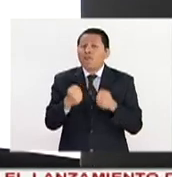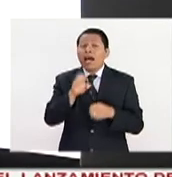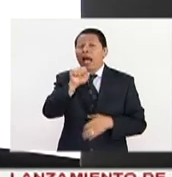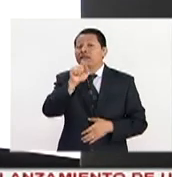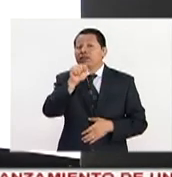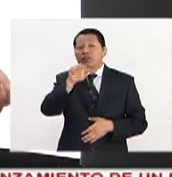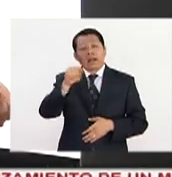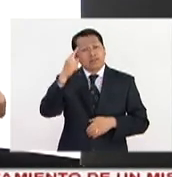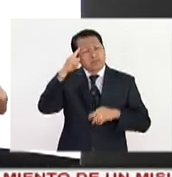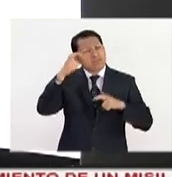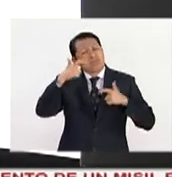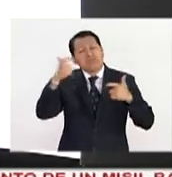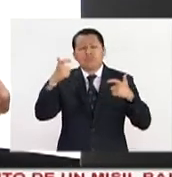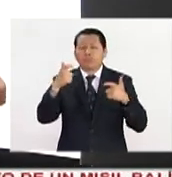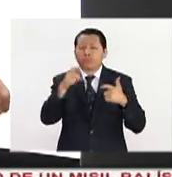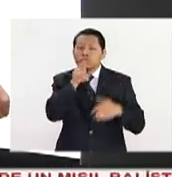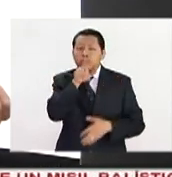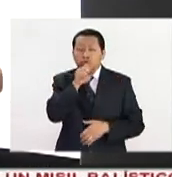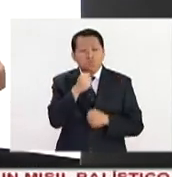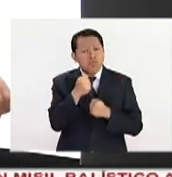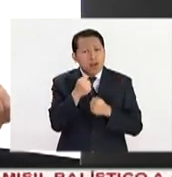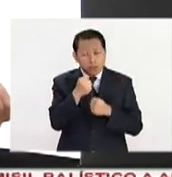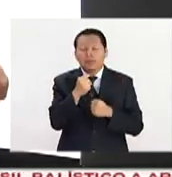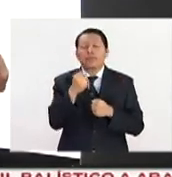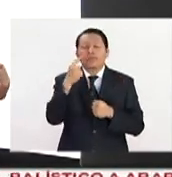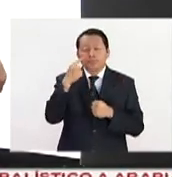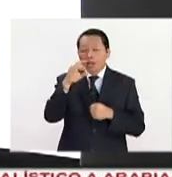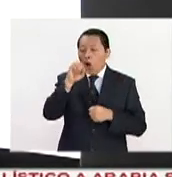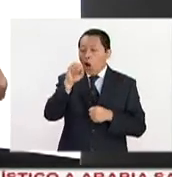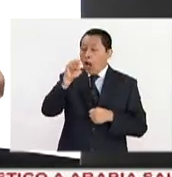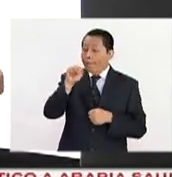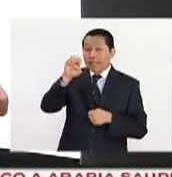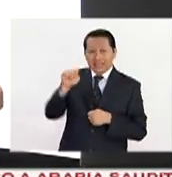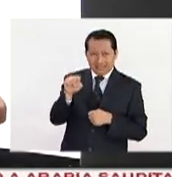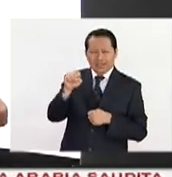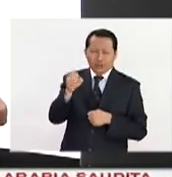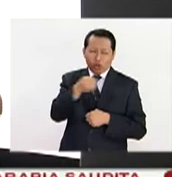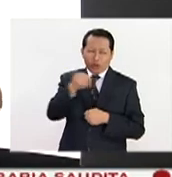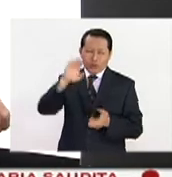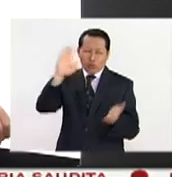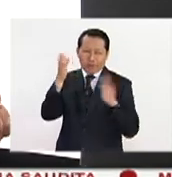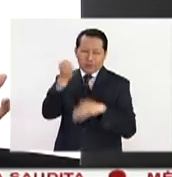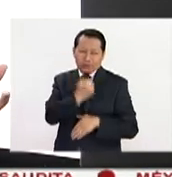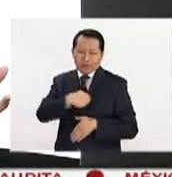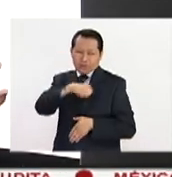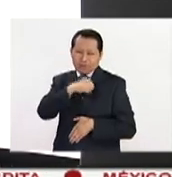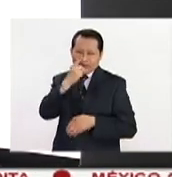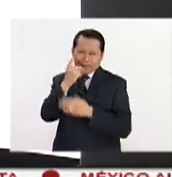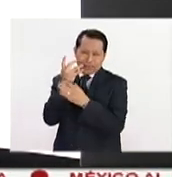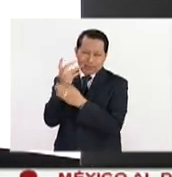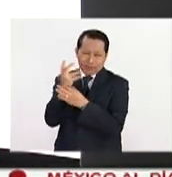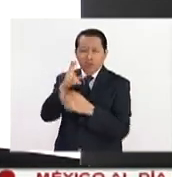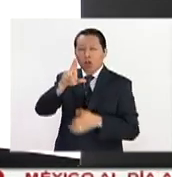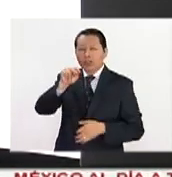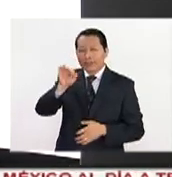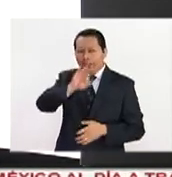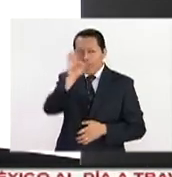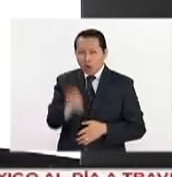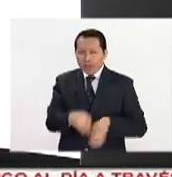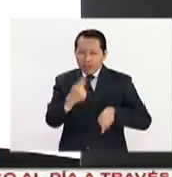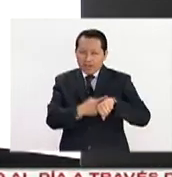y de tensión. Fíjate que la Organización Mundial de la Salud dice que el 80% de las enfermedades provienen de nuestro estilo de